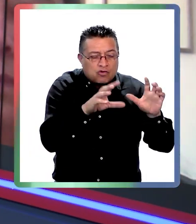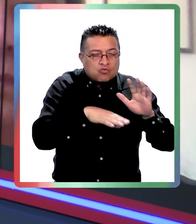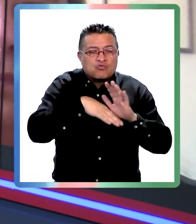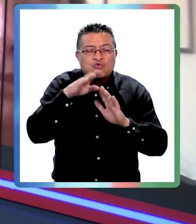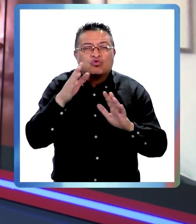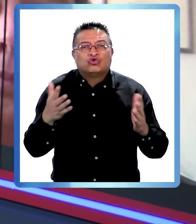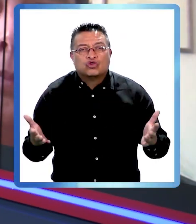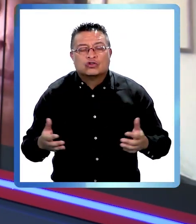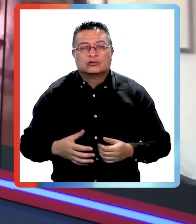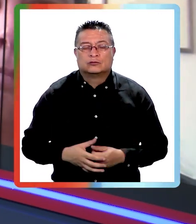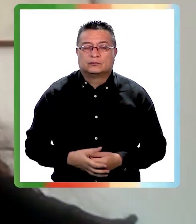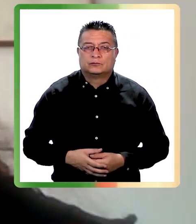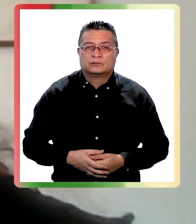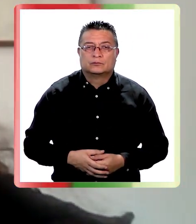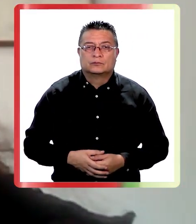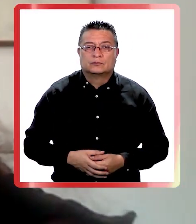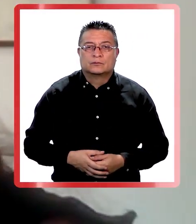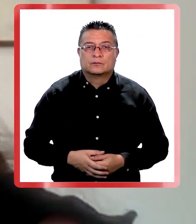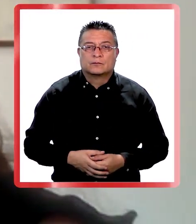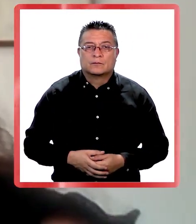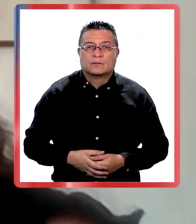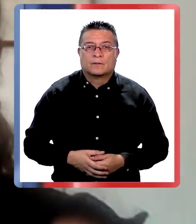quizá.